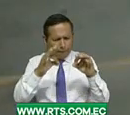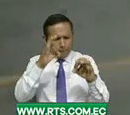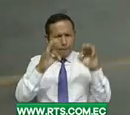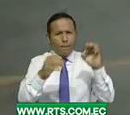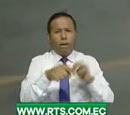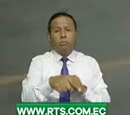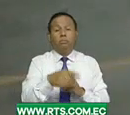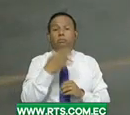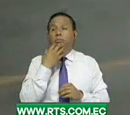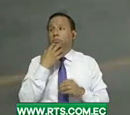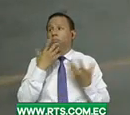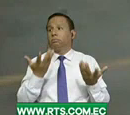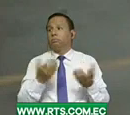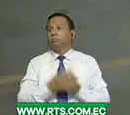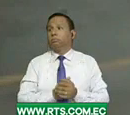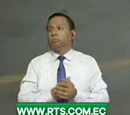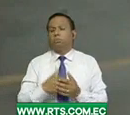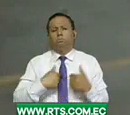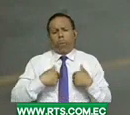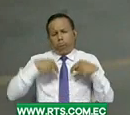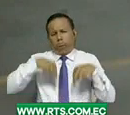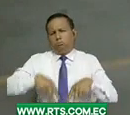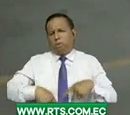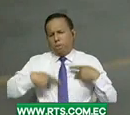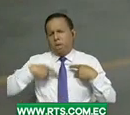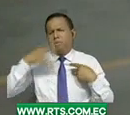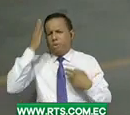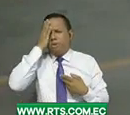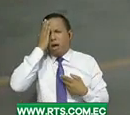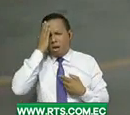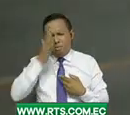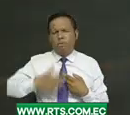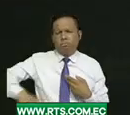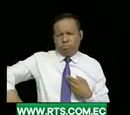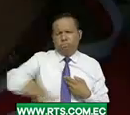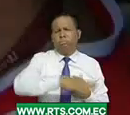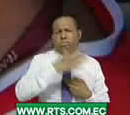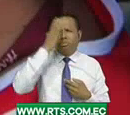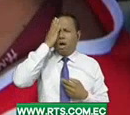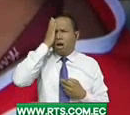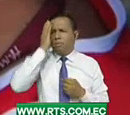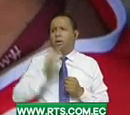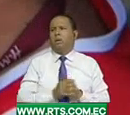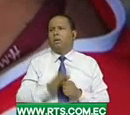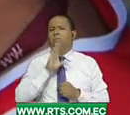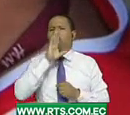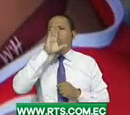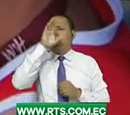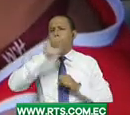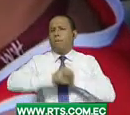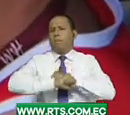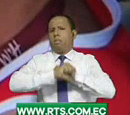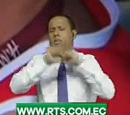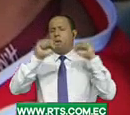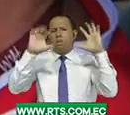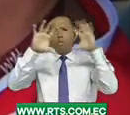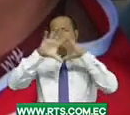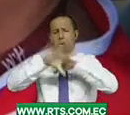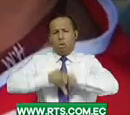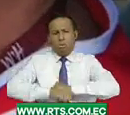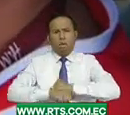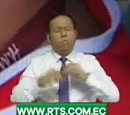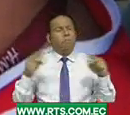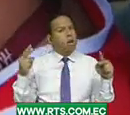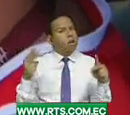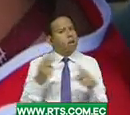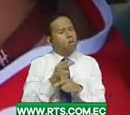celador. Yo soy de por aquí, pues imagínese el peligro de estar cerca. Pues si ya a las 7 de la noche en punto ya no pueden andar dos en moto. Y aquí